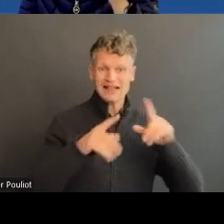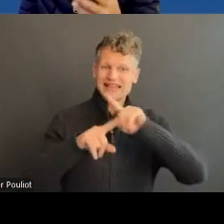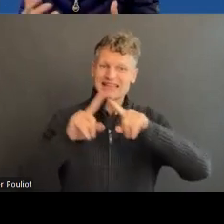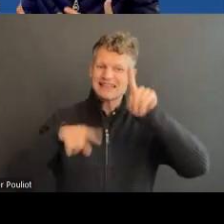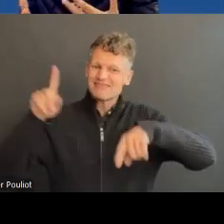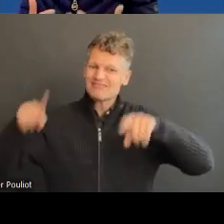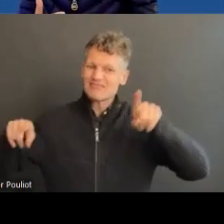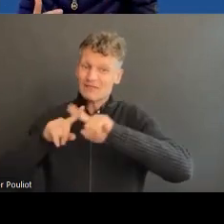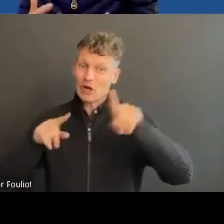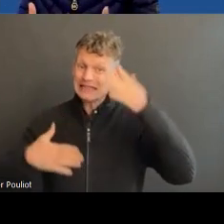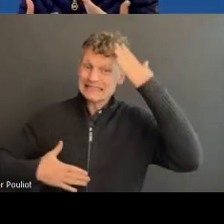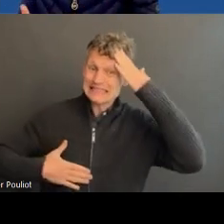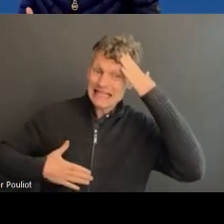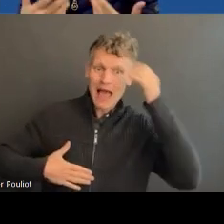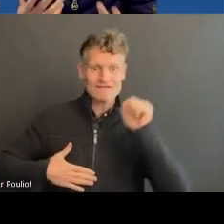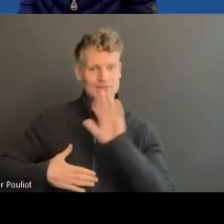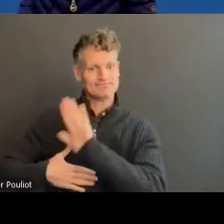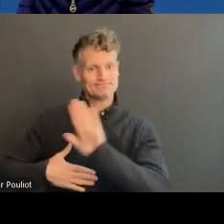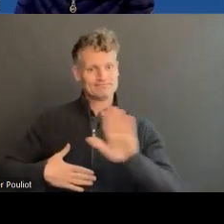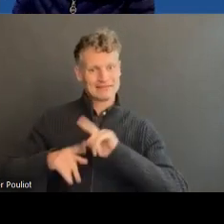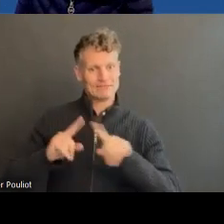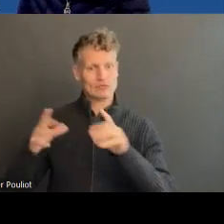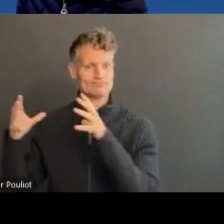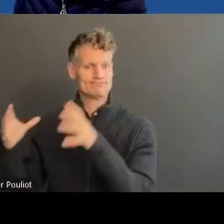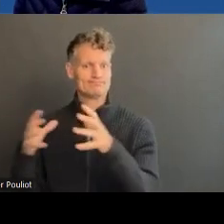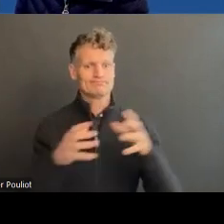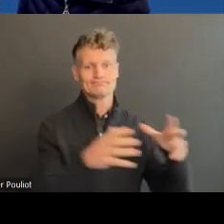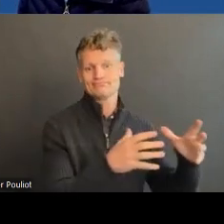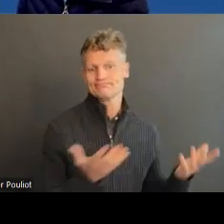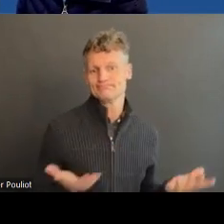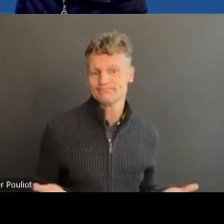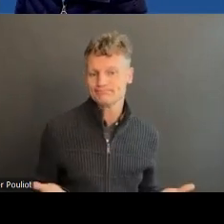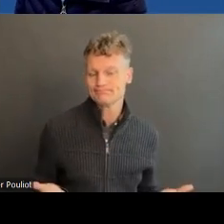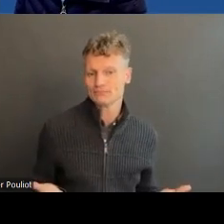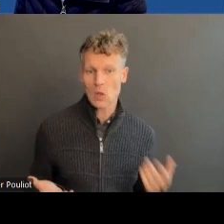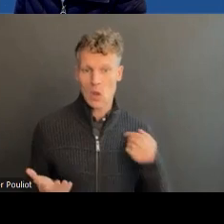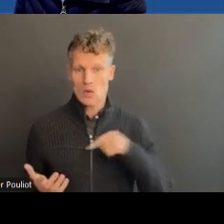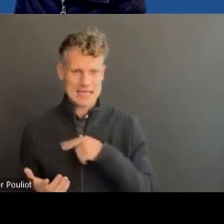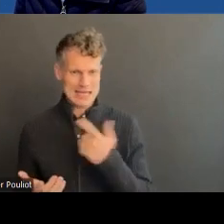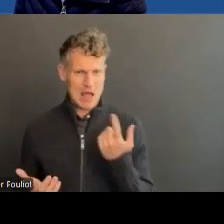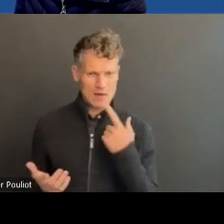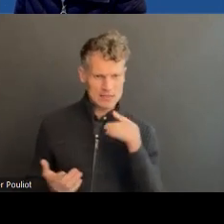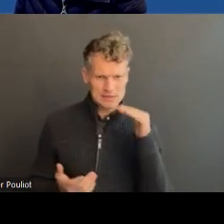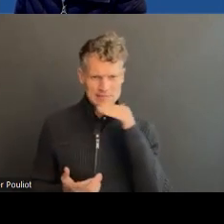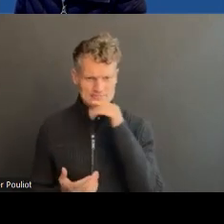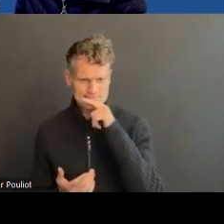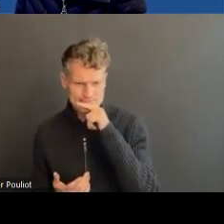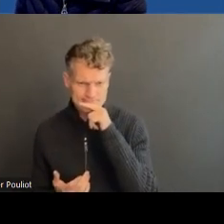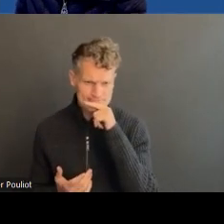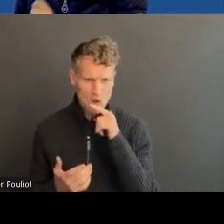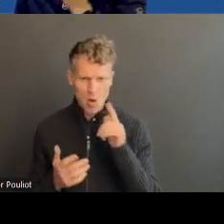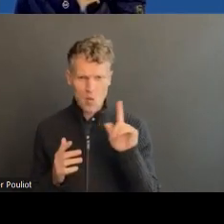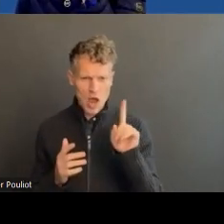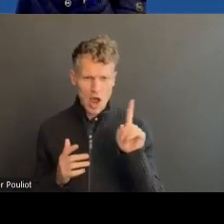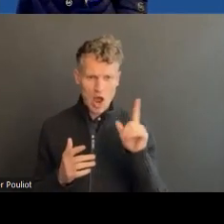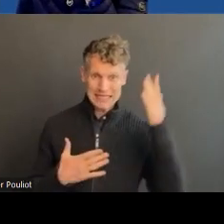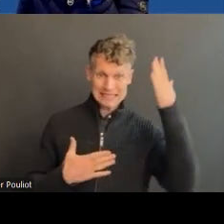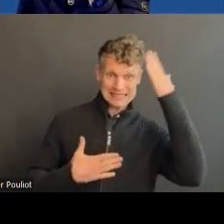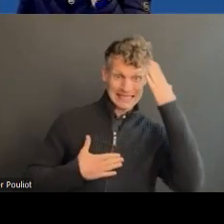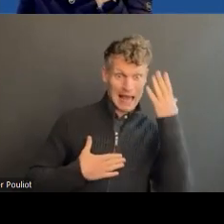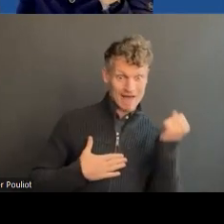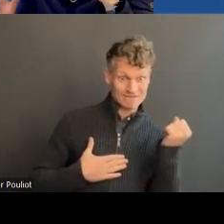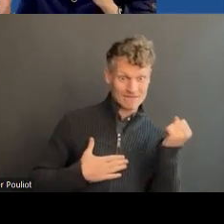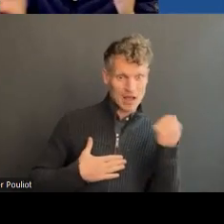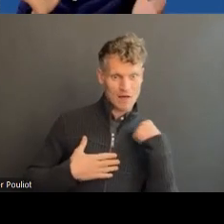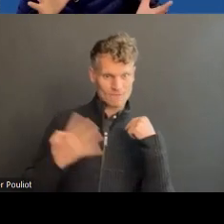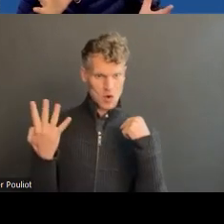de lo que es el padecimiento. Tenemos otra serie de enfermedades que se pueden incluir en la lista que